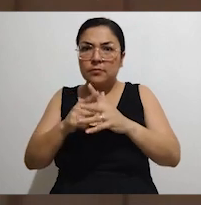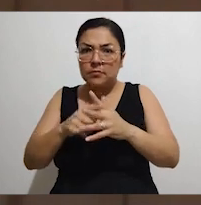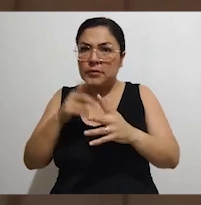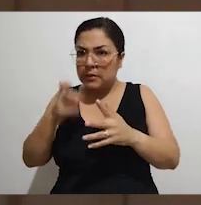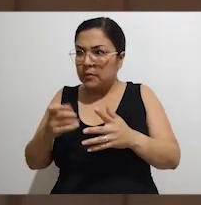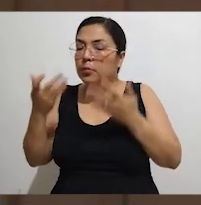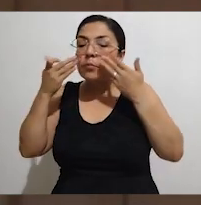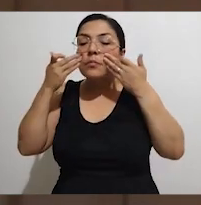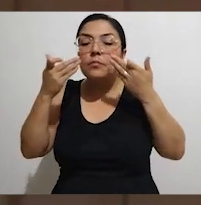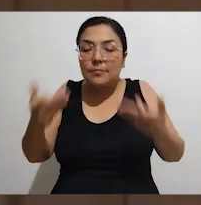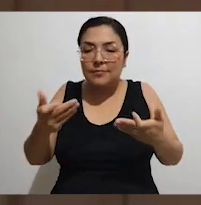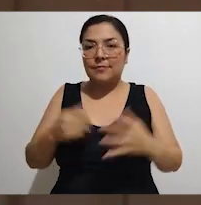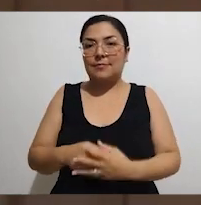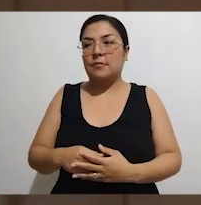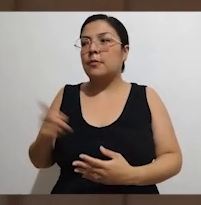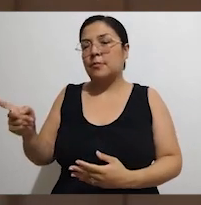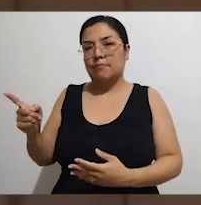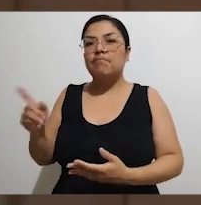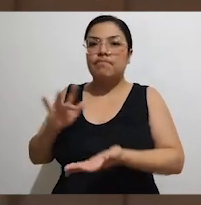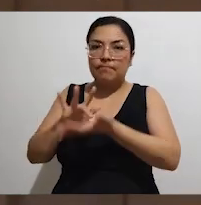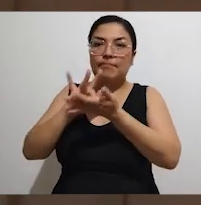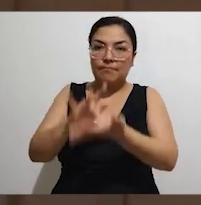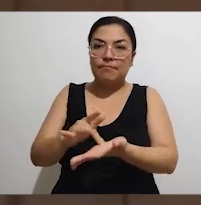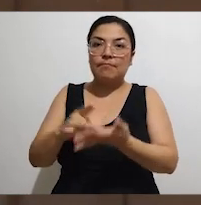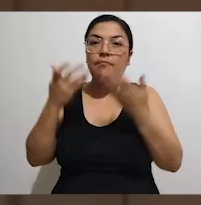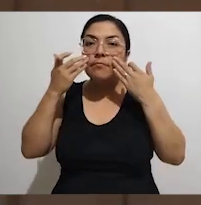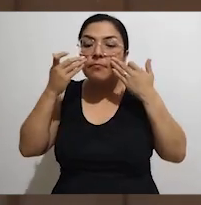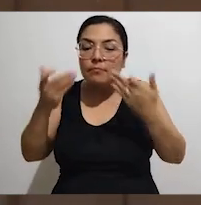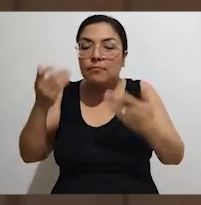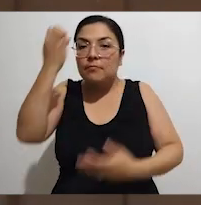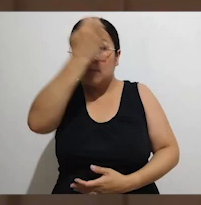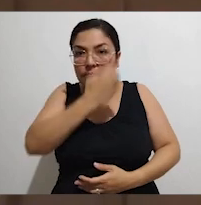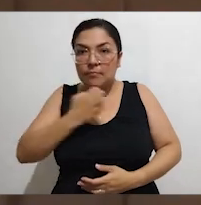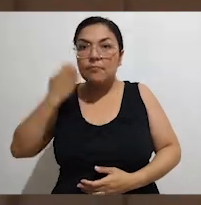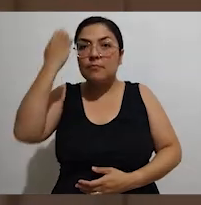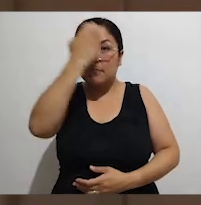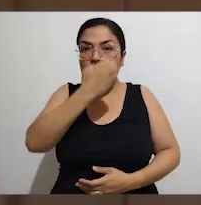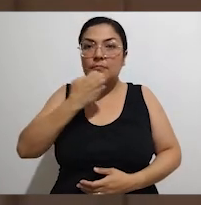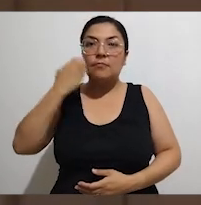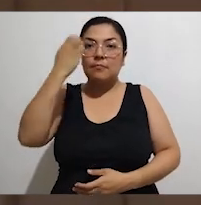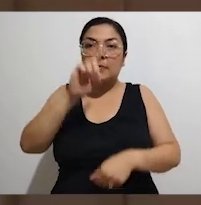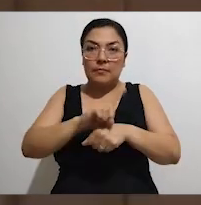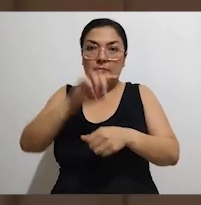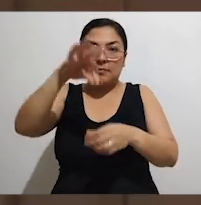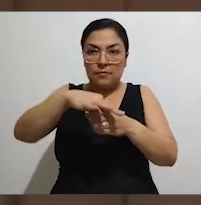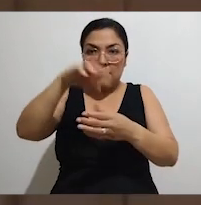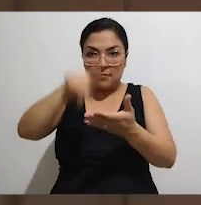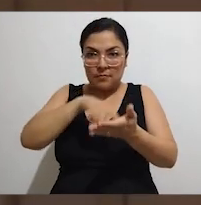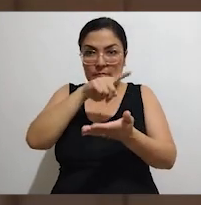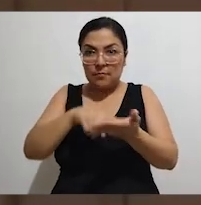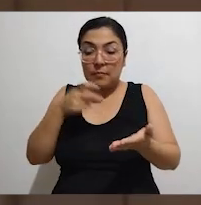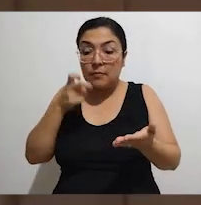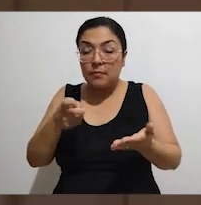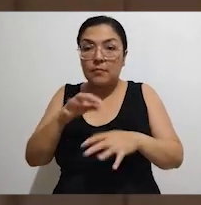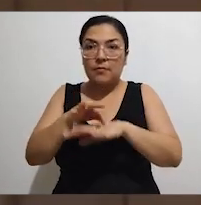esta manera contribuir observando, analizando lo que pasa en la jornada electoral en la primera línea, es decir, en la forma en la